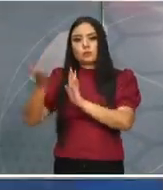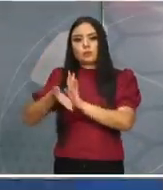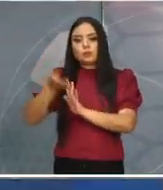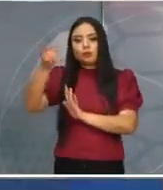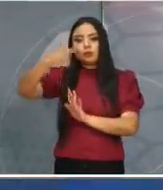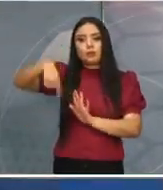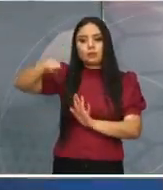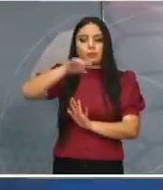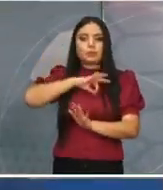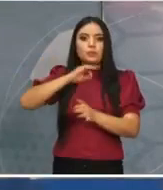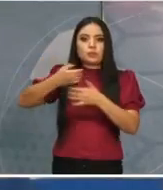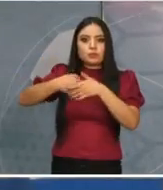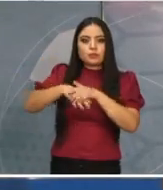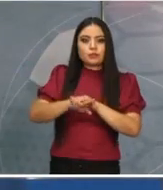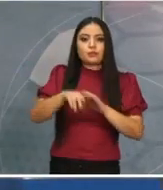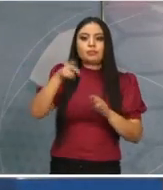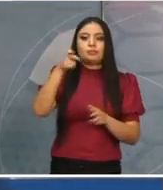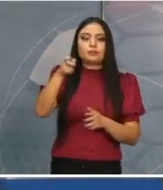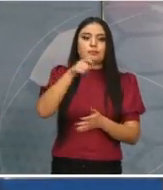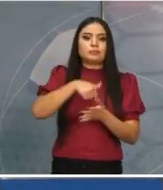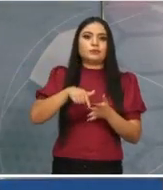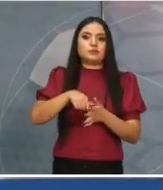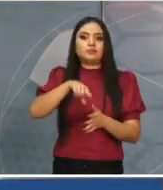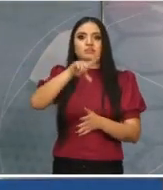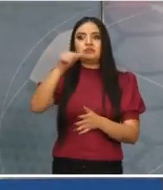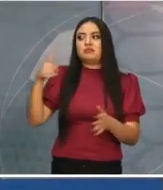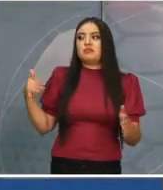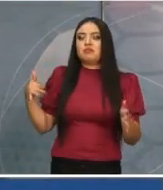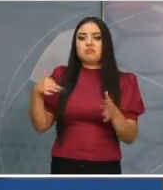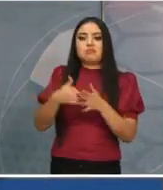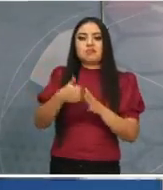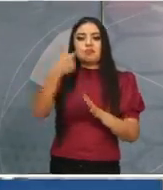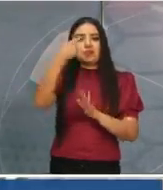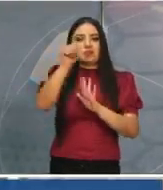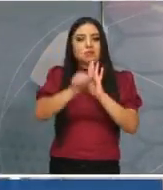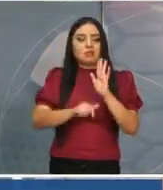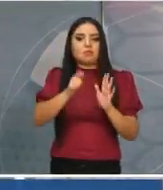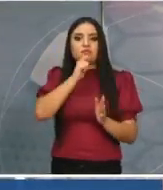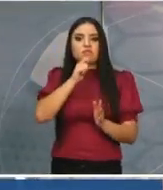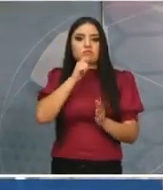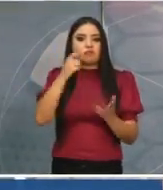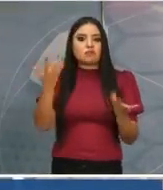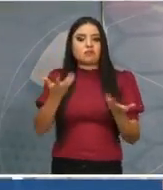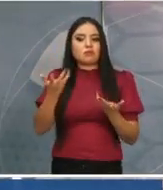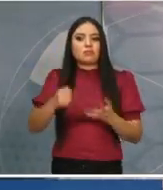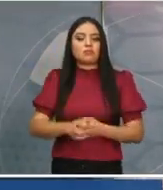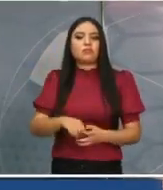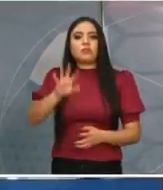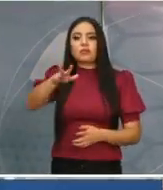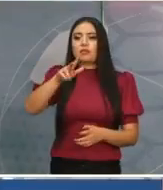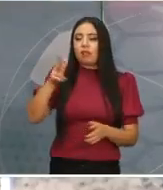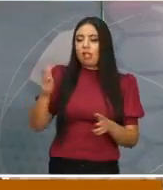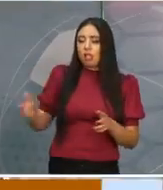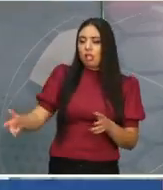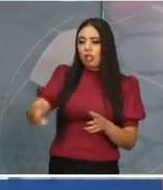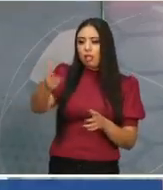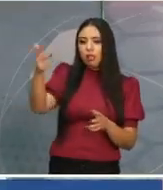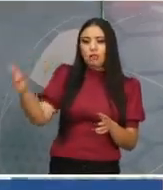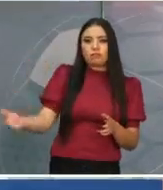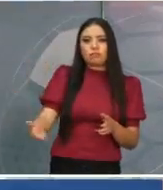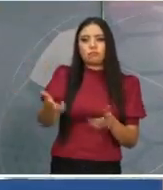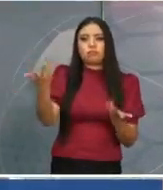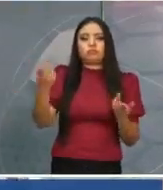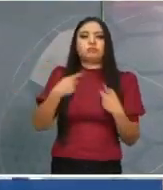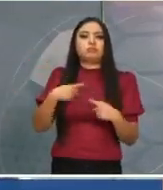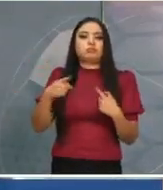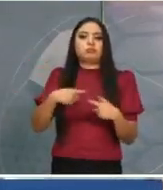a siete meses de esa promesa todavía no se cumple que pasan por las calles y por la gente tiene que hacer bordos